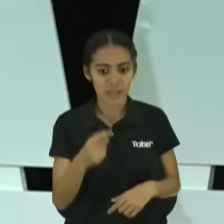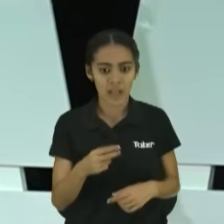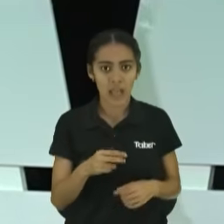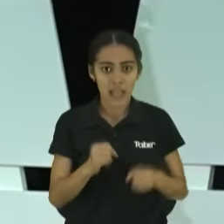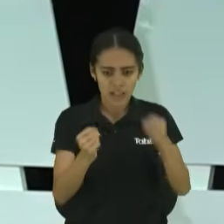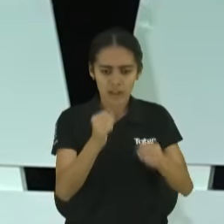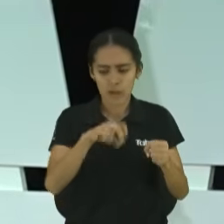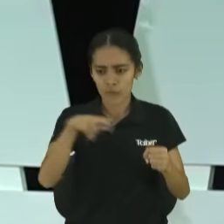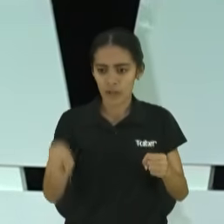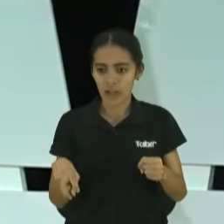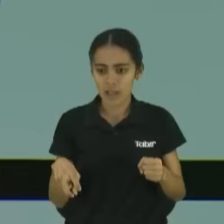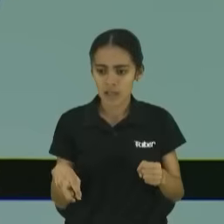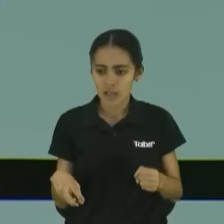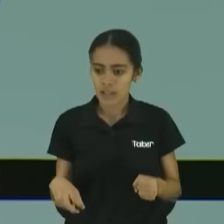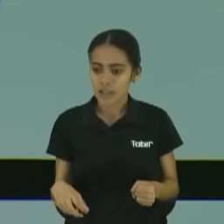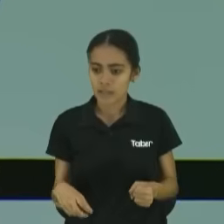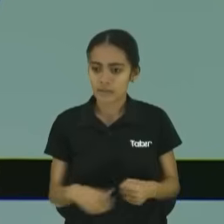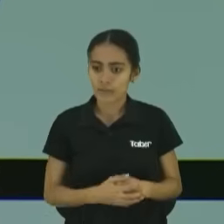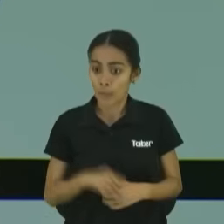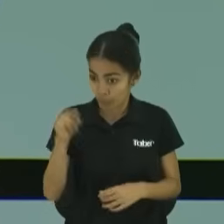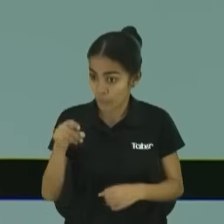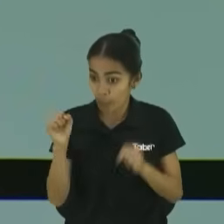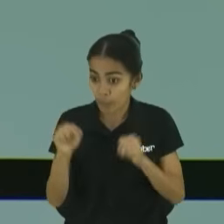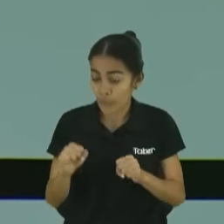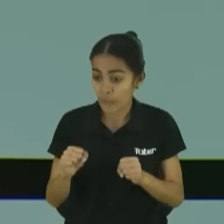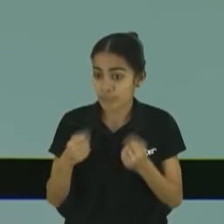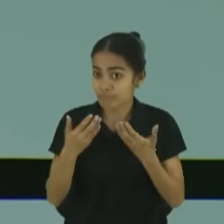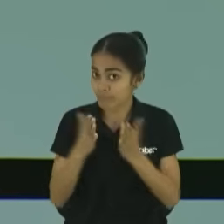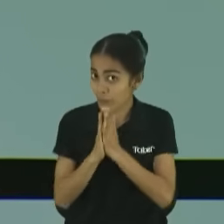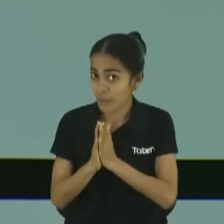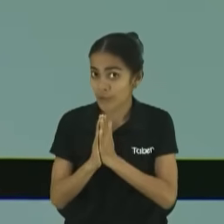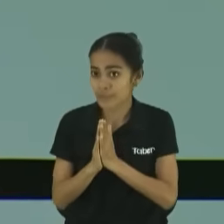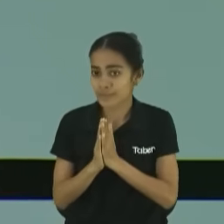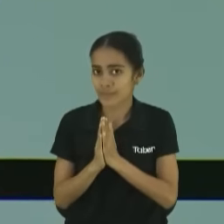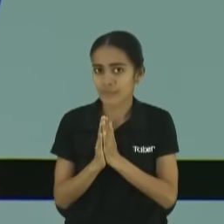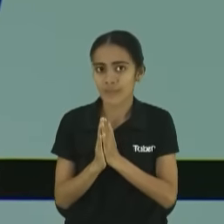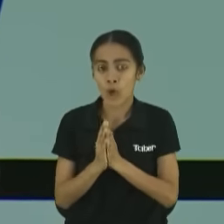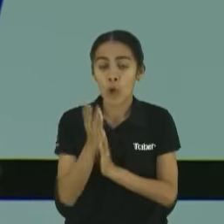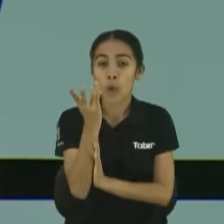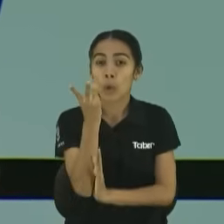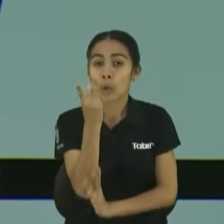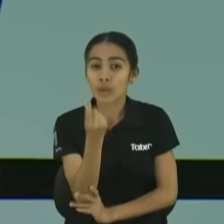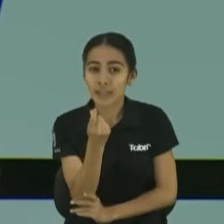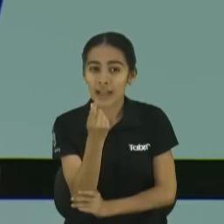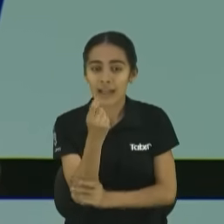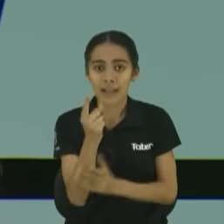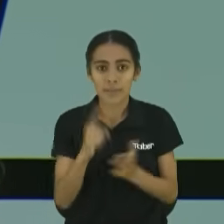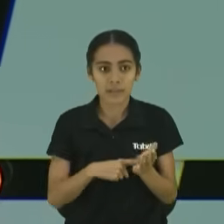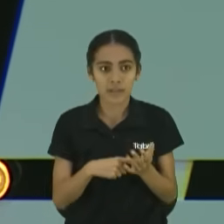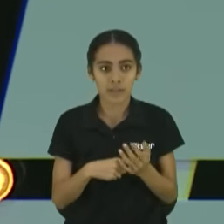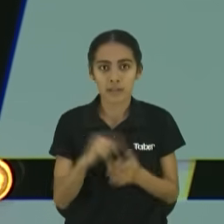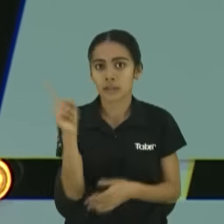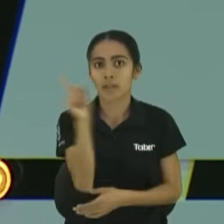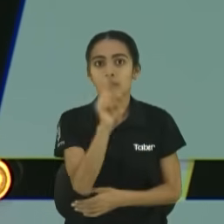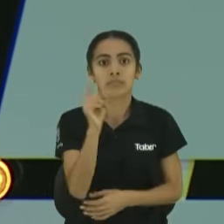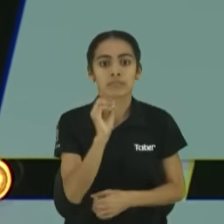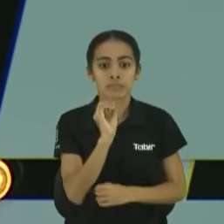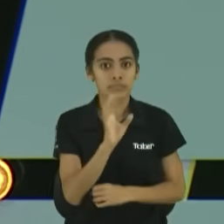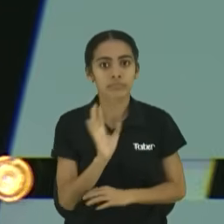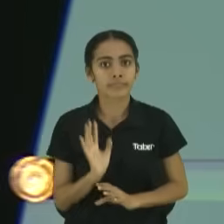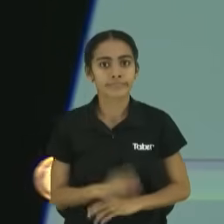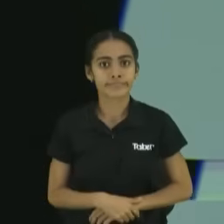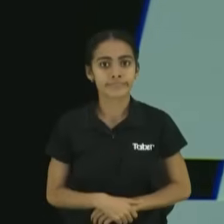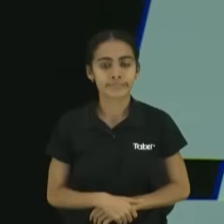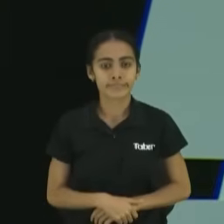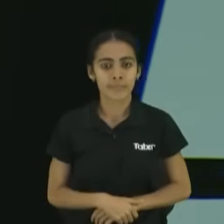cualquier persona y se acerca y dice: ¿puedo orar por usted? Han sido contadas las veces que las personas le han dicho que no. Y